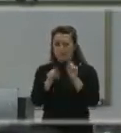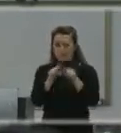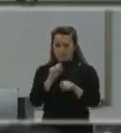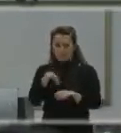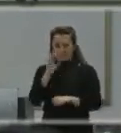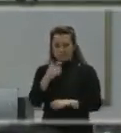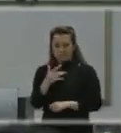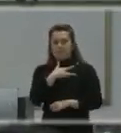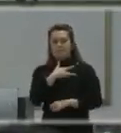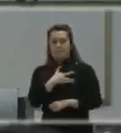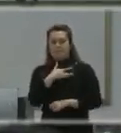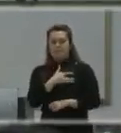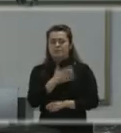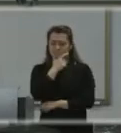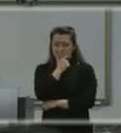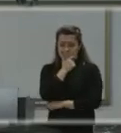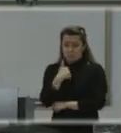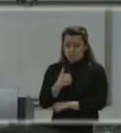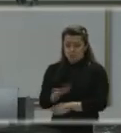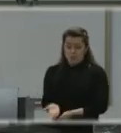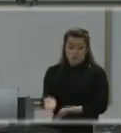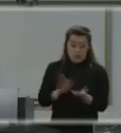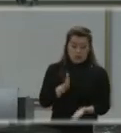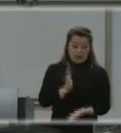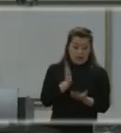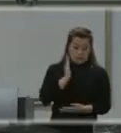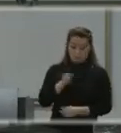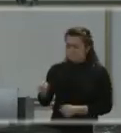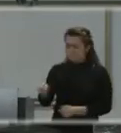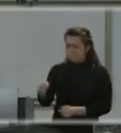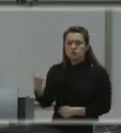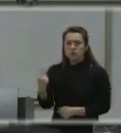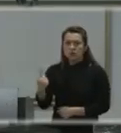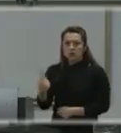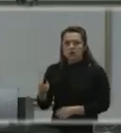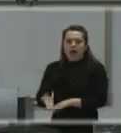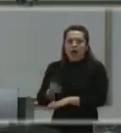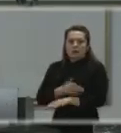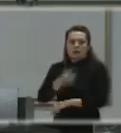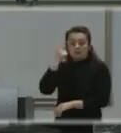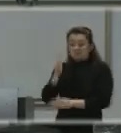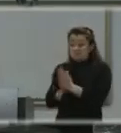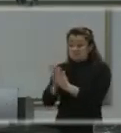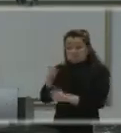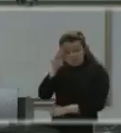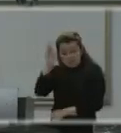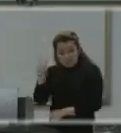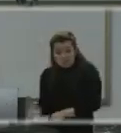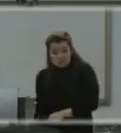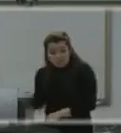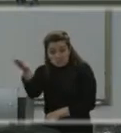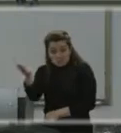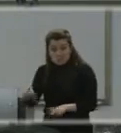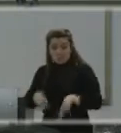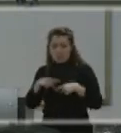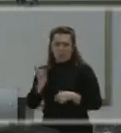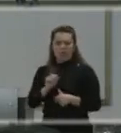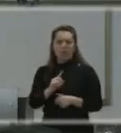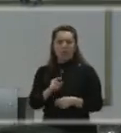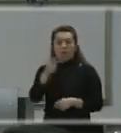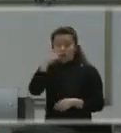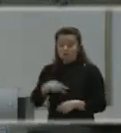ardientes para las familias es ¿qué va a pasar cuando yo me muera? Antes no había ni siquiera expectativa de vida para las personas con discapacidad, entonces no pasaba que los